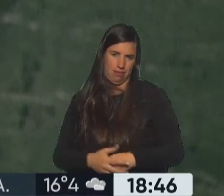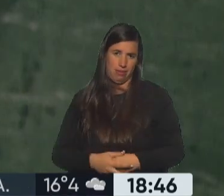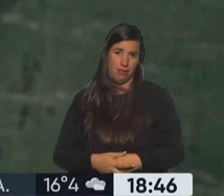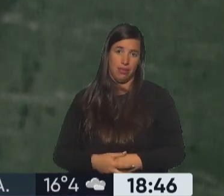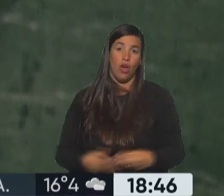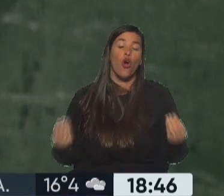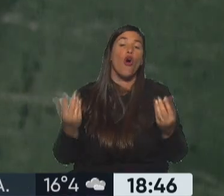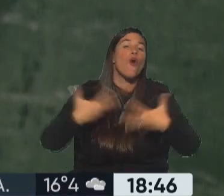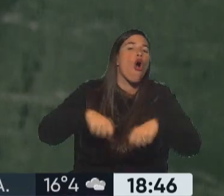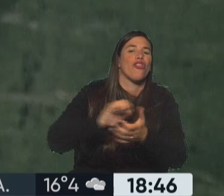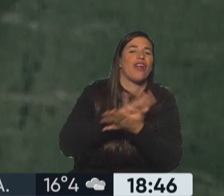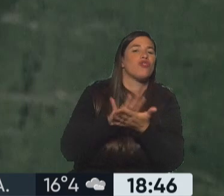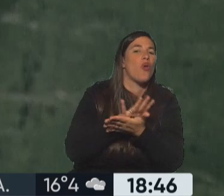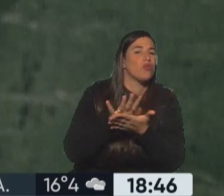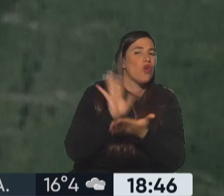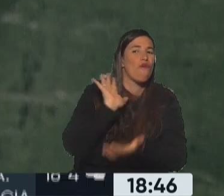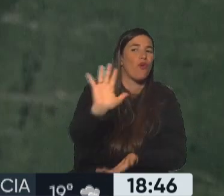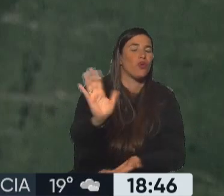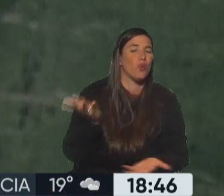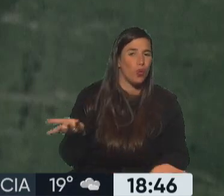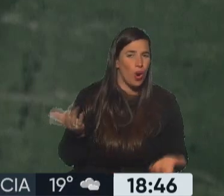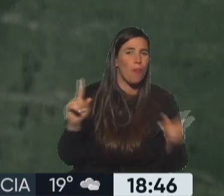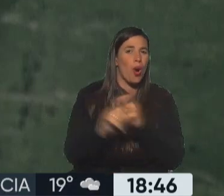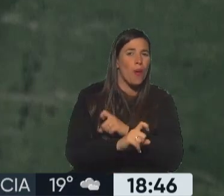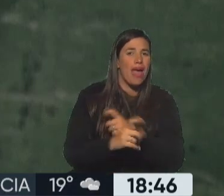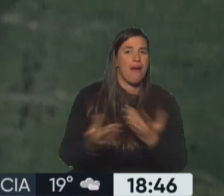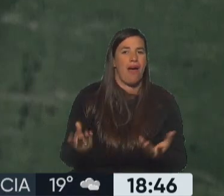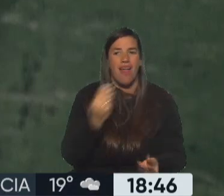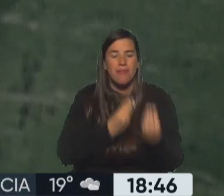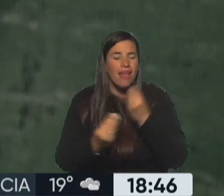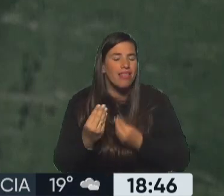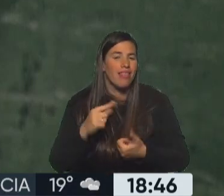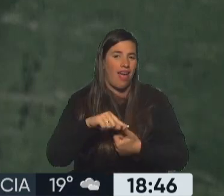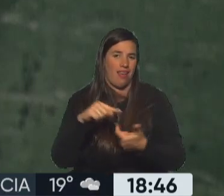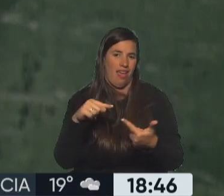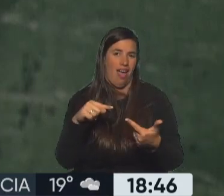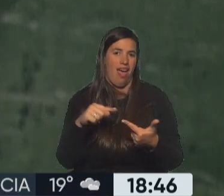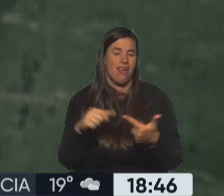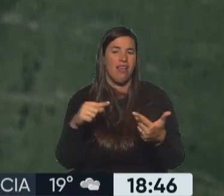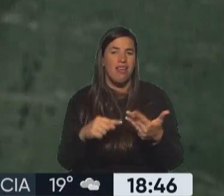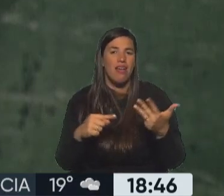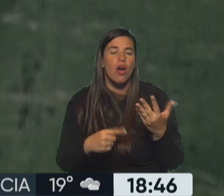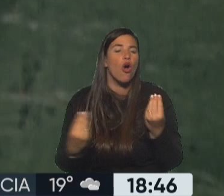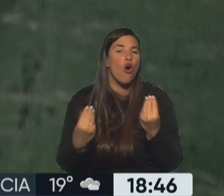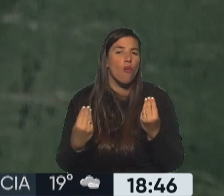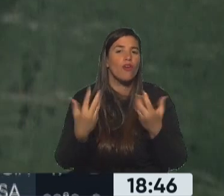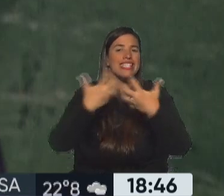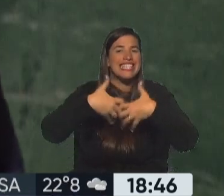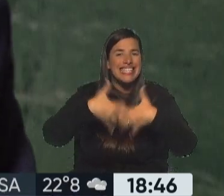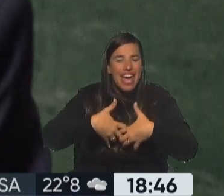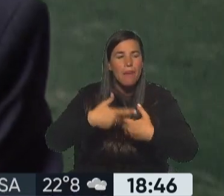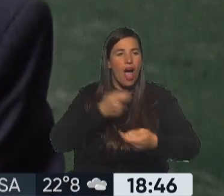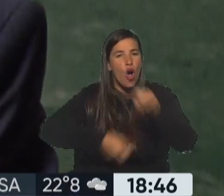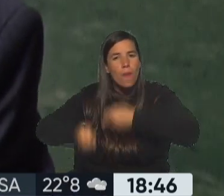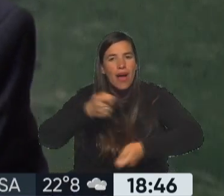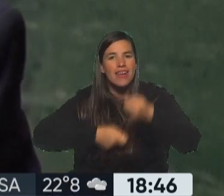solución de largo plazo al problema de la seguridad alimentaria es crucial que haya un sistema de comercio internacional de